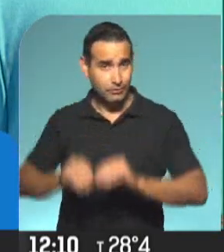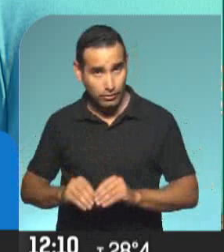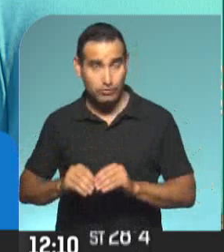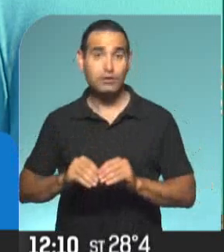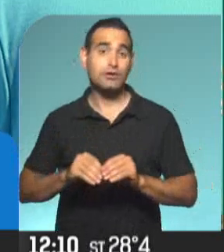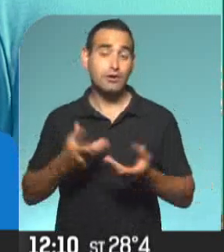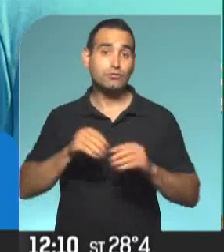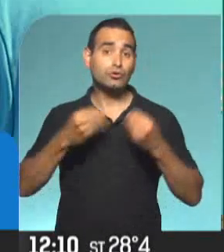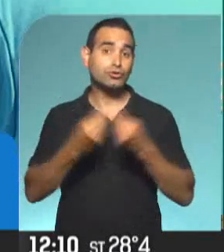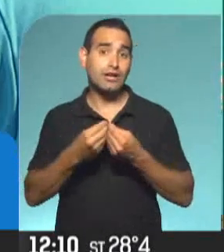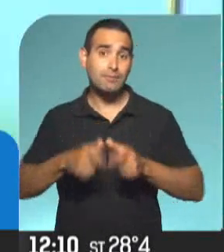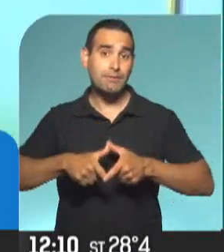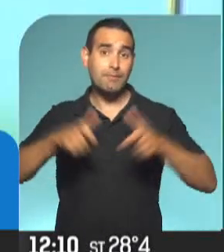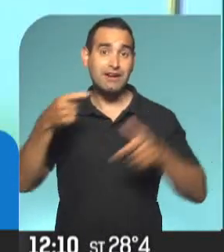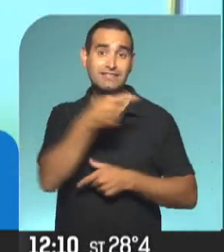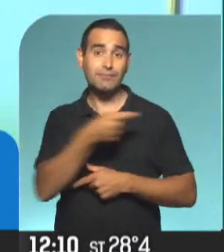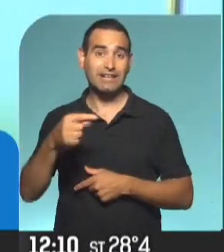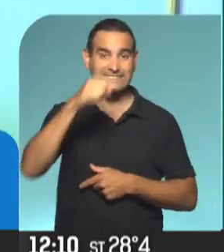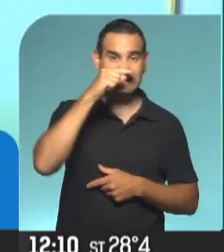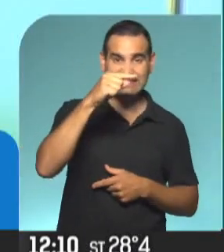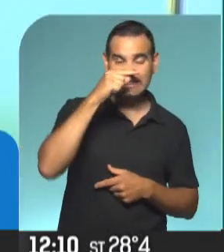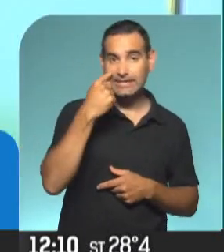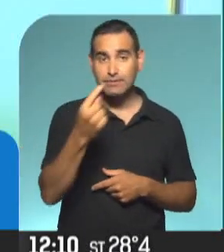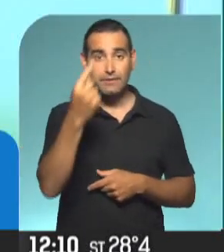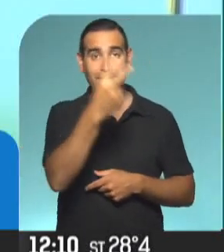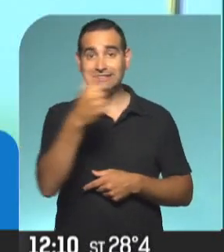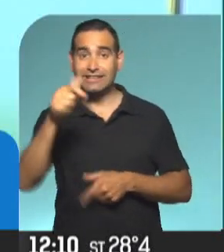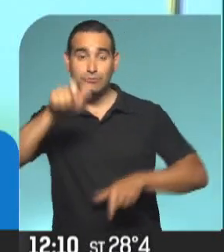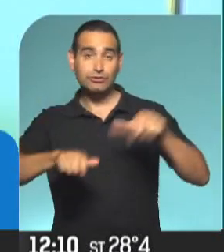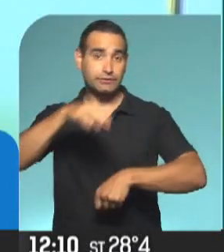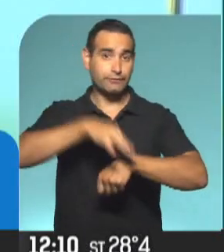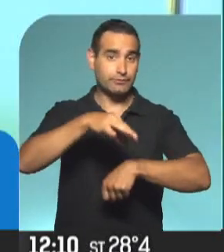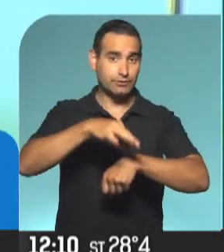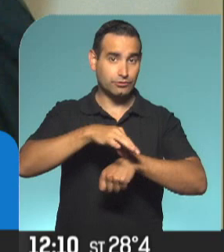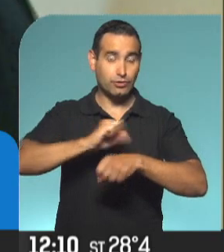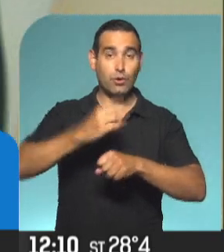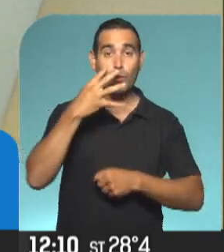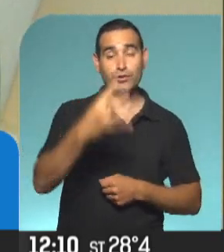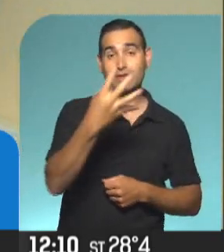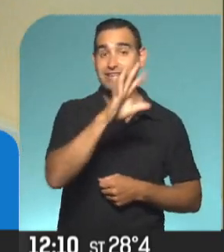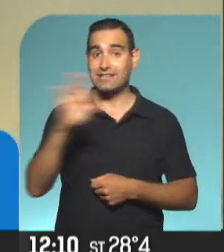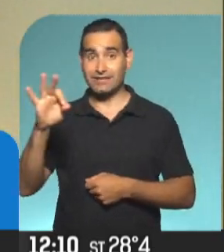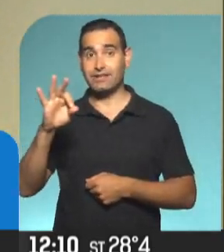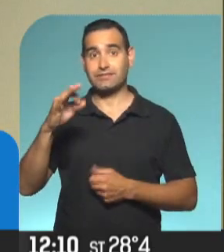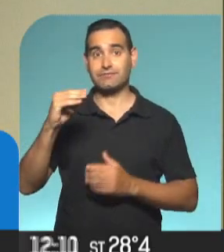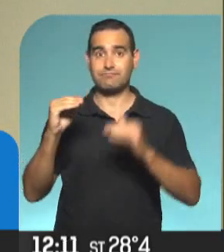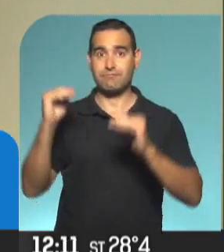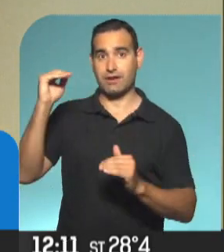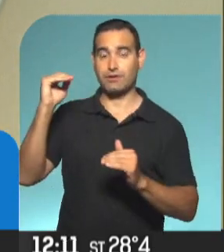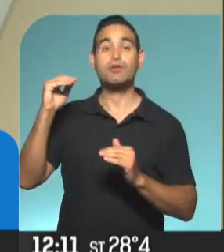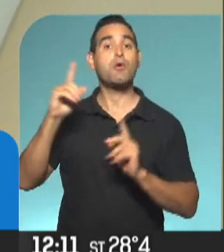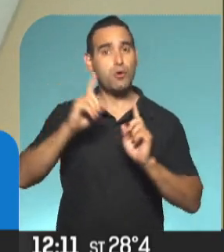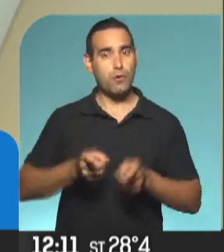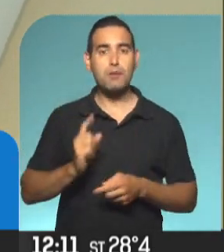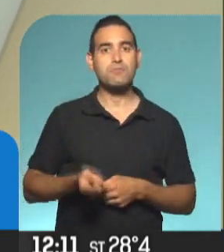llevó el acumulado de la última semana a 77.026 personas infectadas, 4.500 menos que la anterior, y se trata de la primera